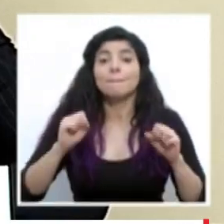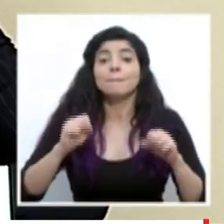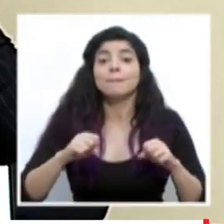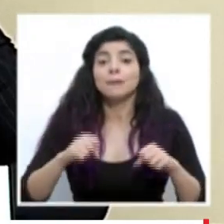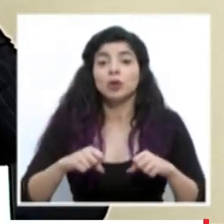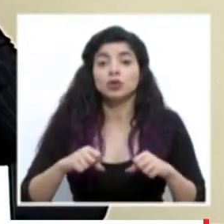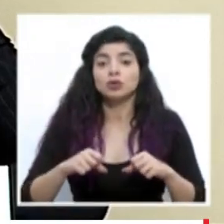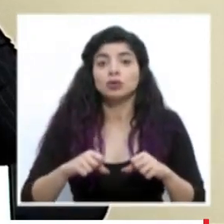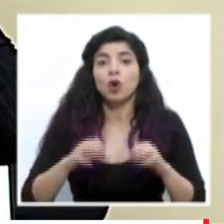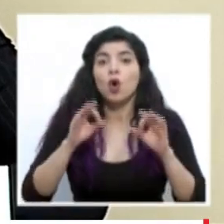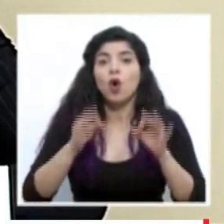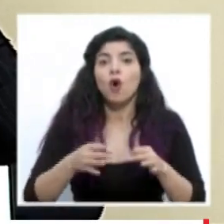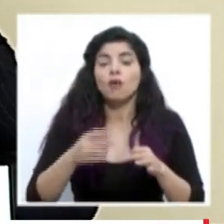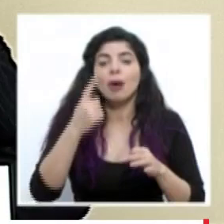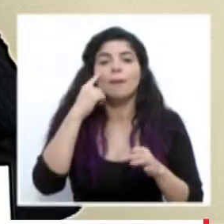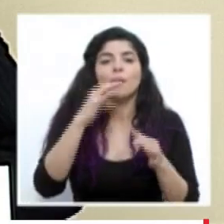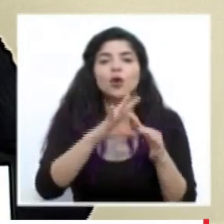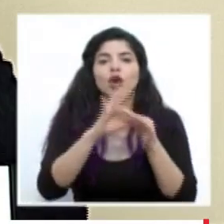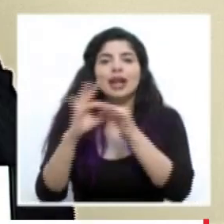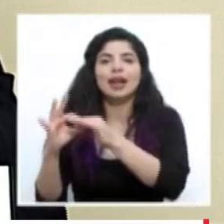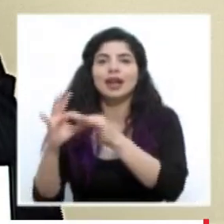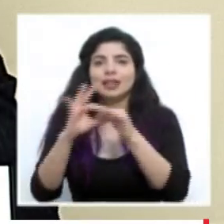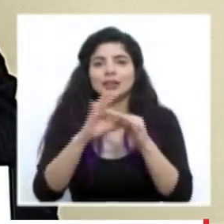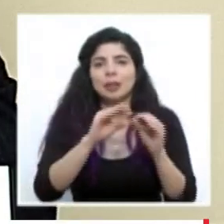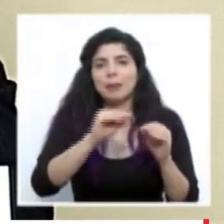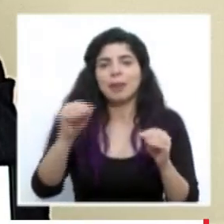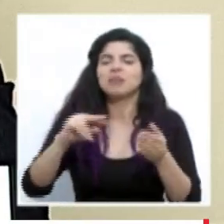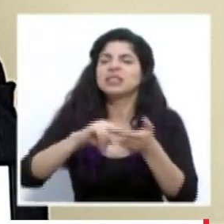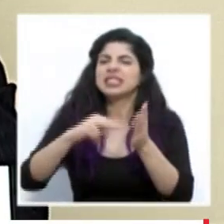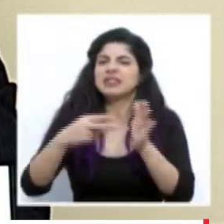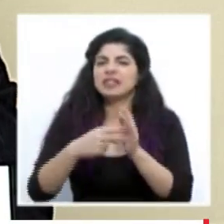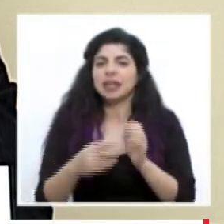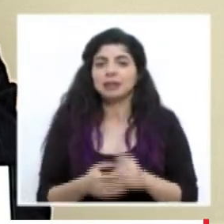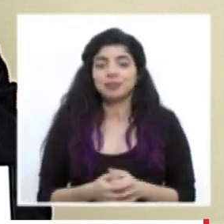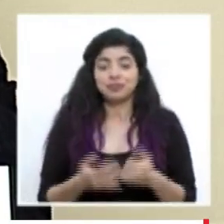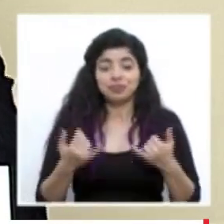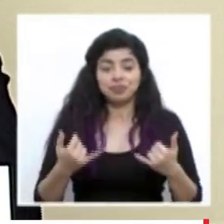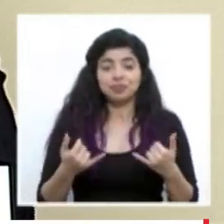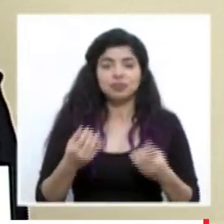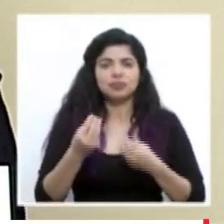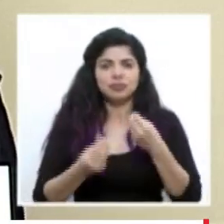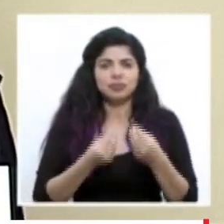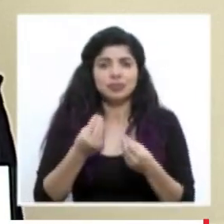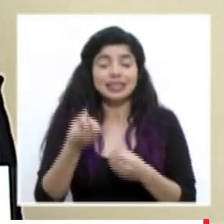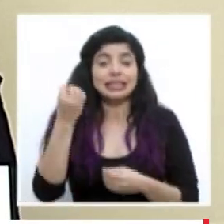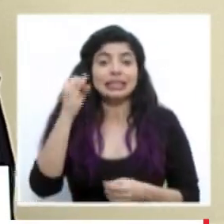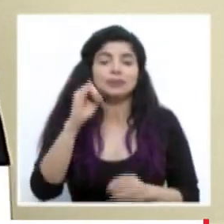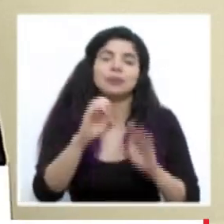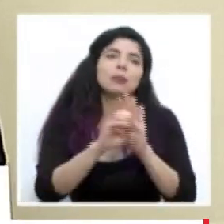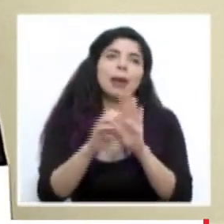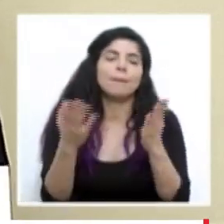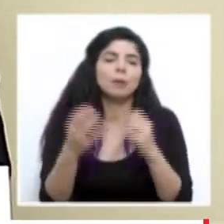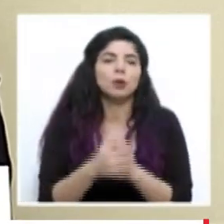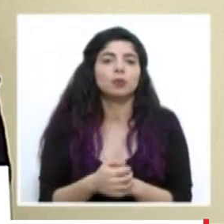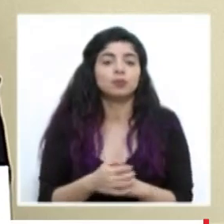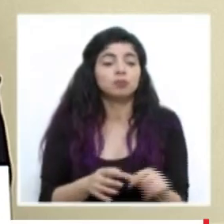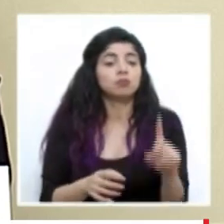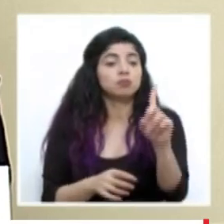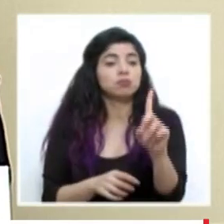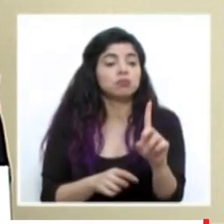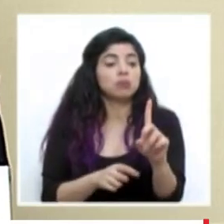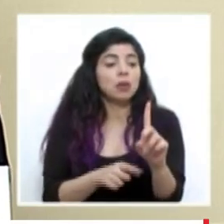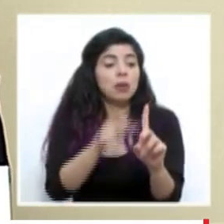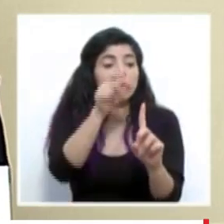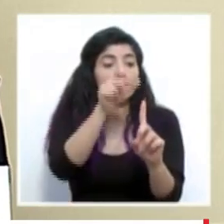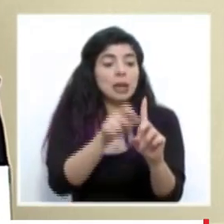pueda confirmar por nexo epidemiológico. Eso es, en este caso, lo que estamos haciendo es, si por ejemplo una